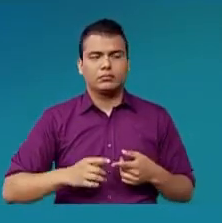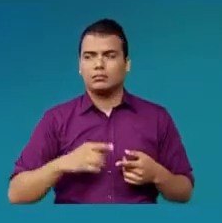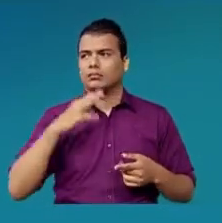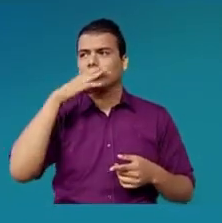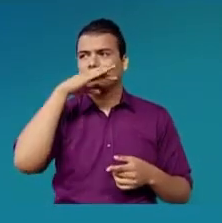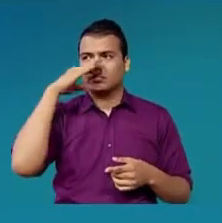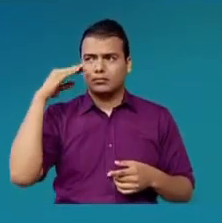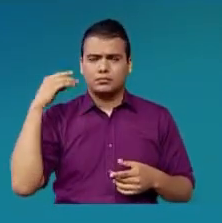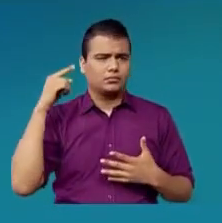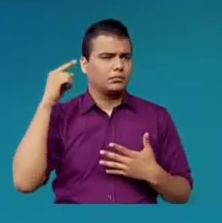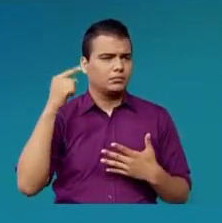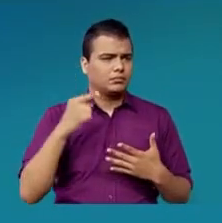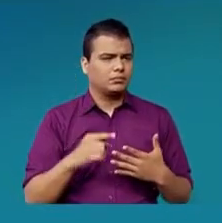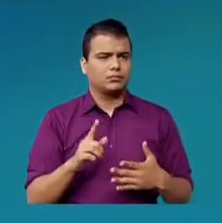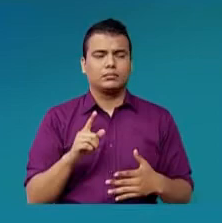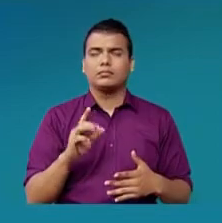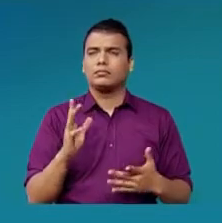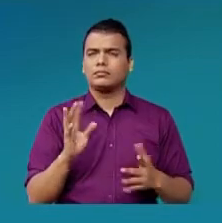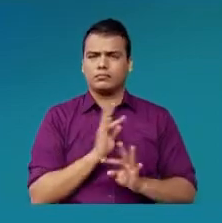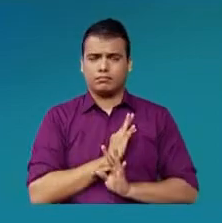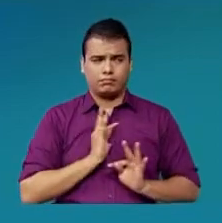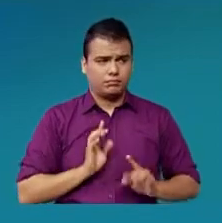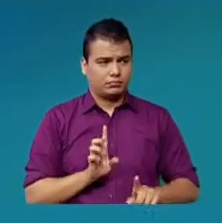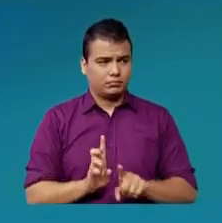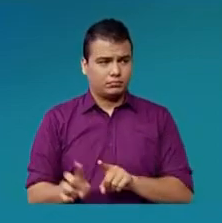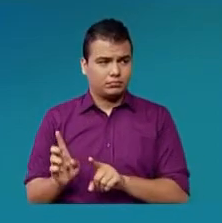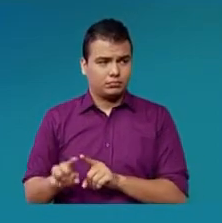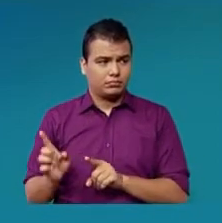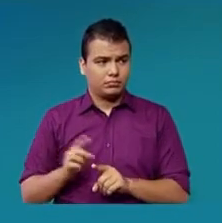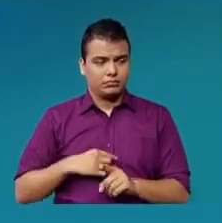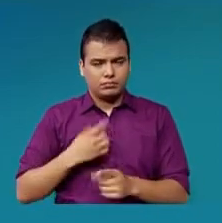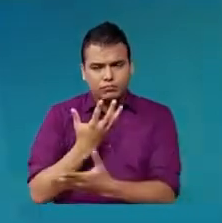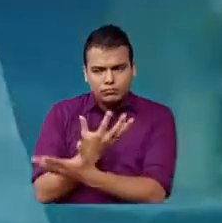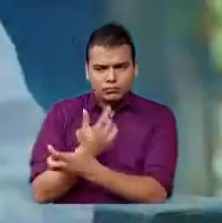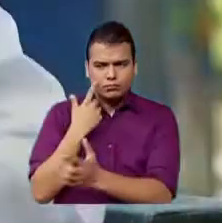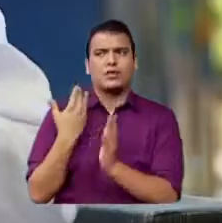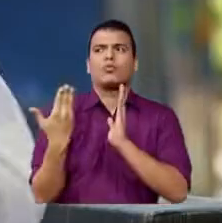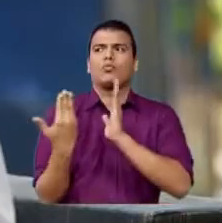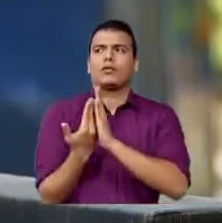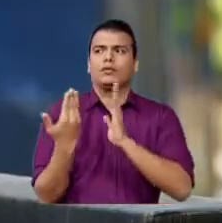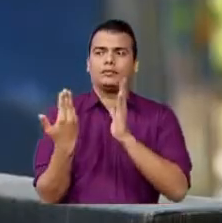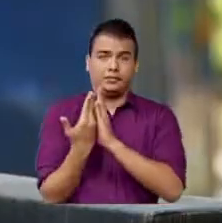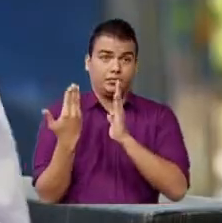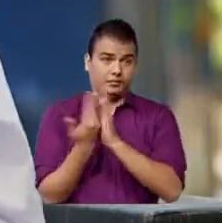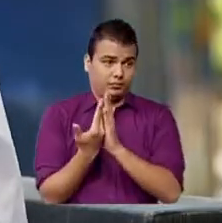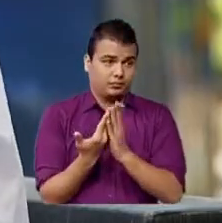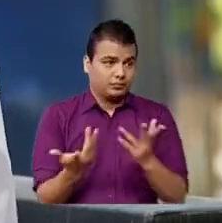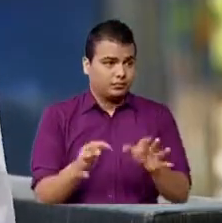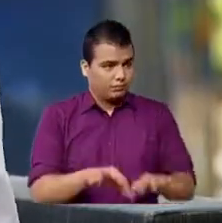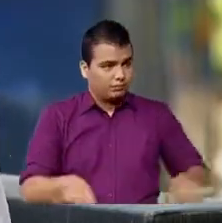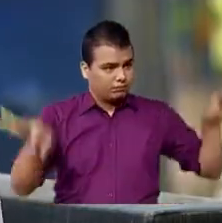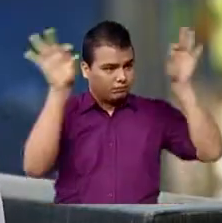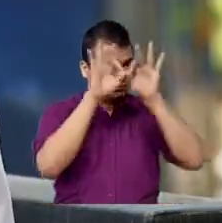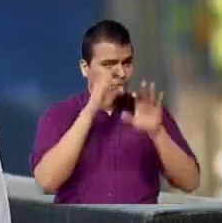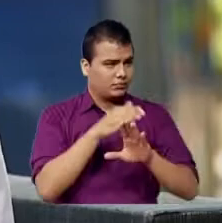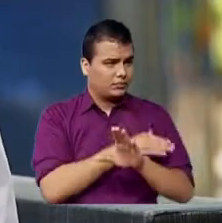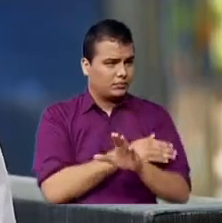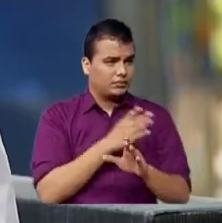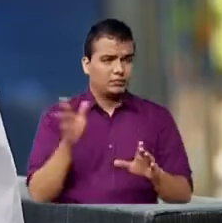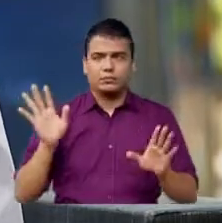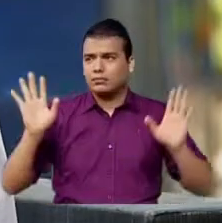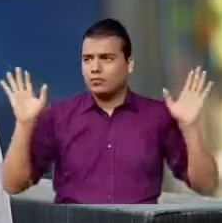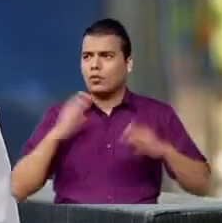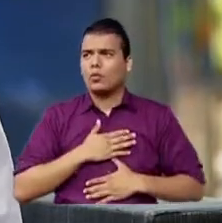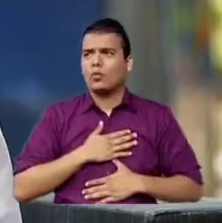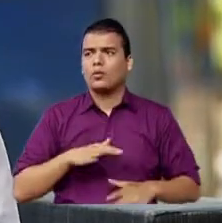florales, fitoterapia, suplementos, pero ya científicamente comprobados. Eso antes, es importante, ¿no? Eso, antes se hacía en un garaje, en el